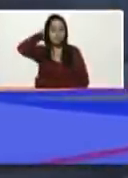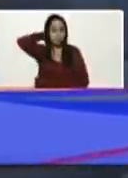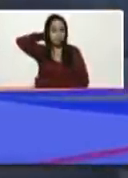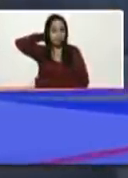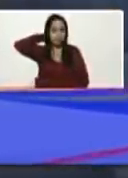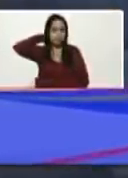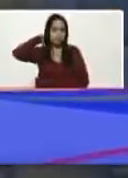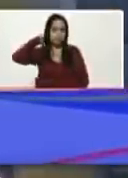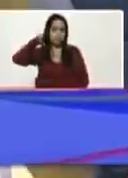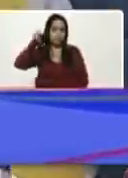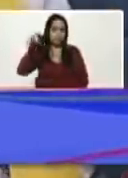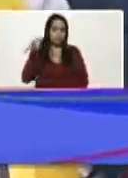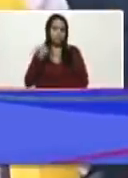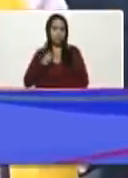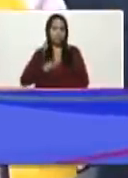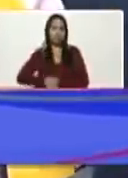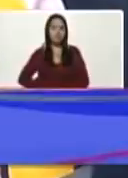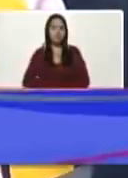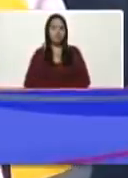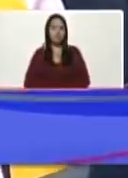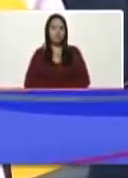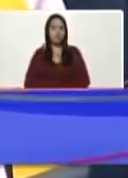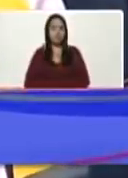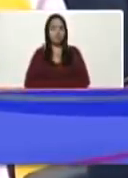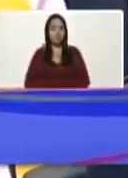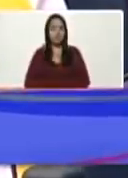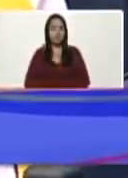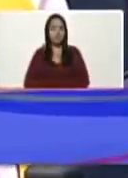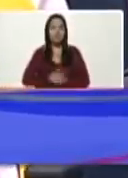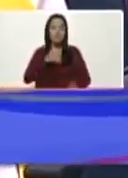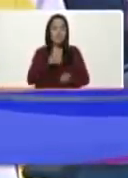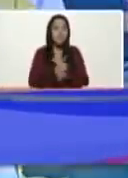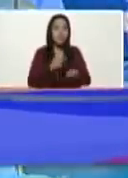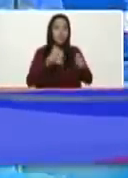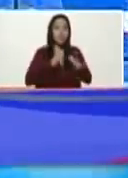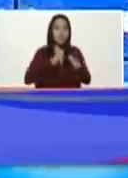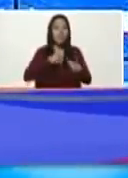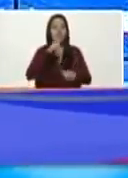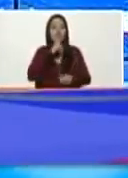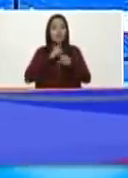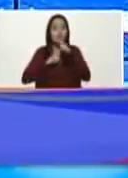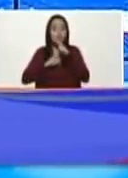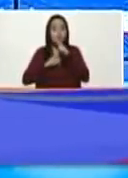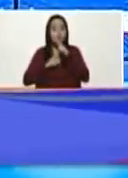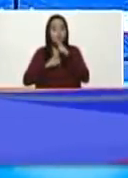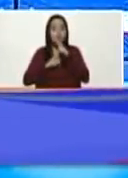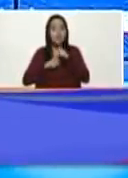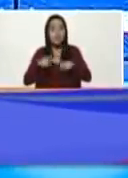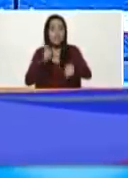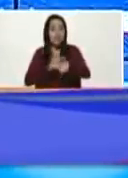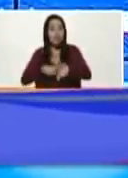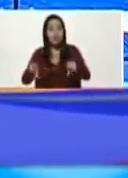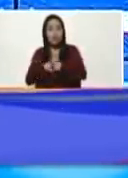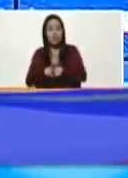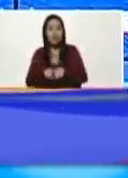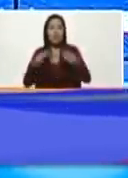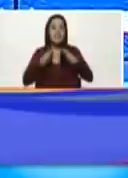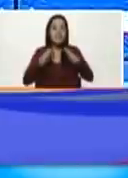Si nos toca vivir como hemos vivido momentos difíciles, los vivimos